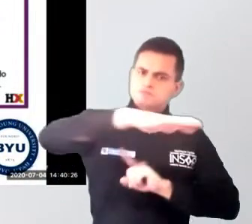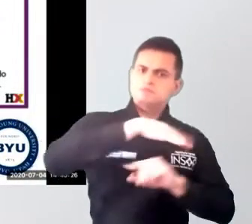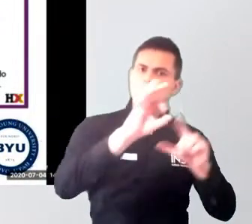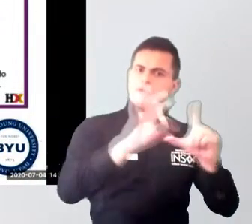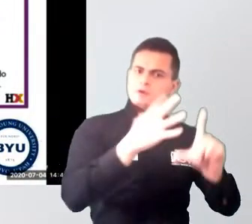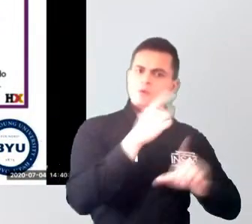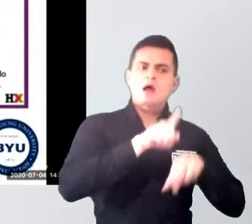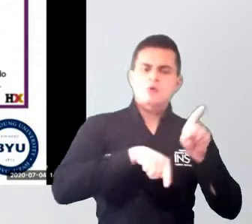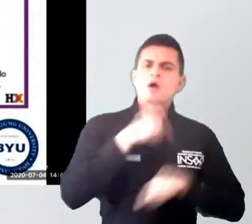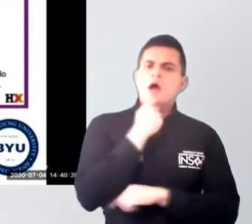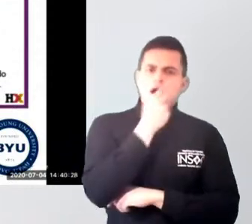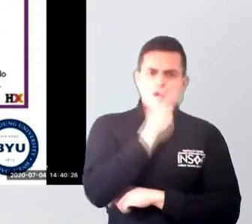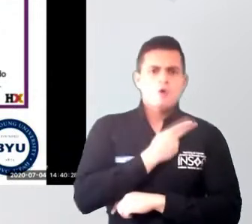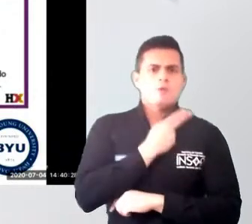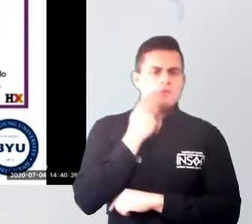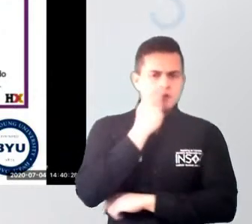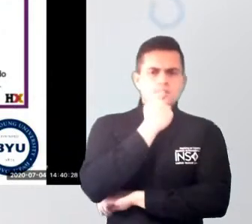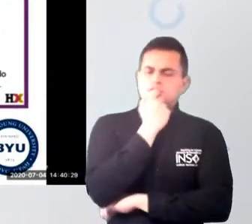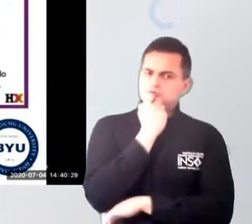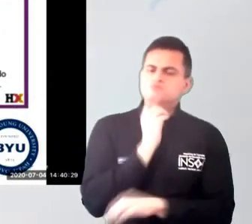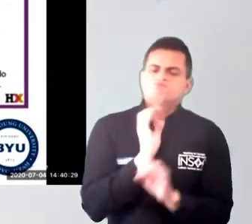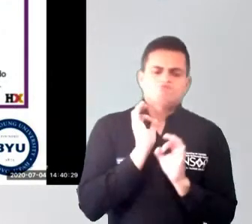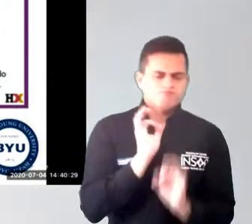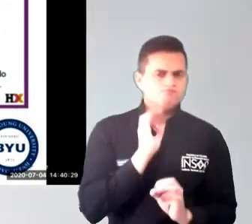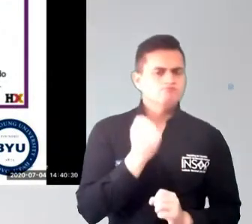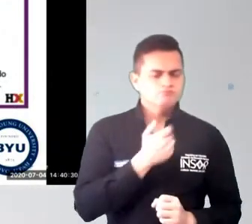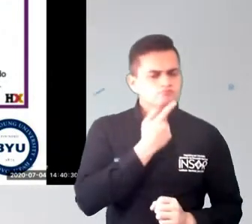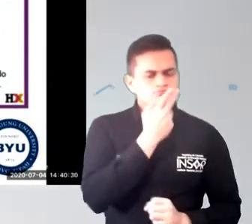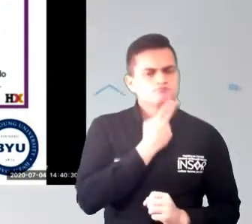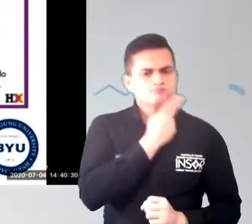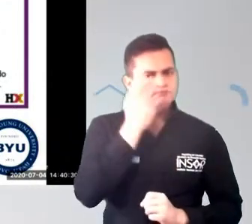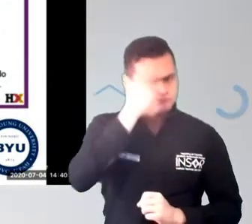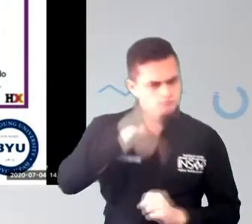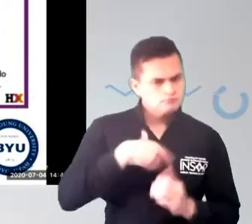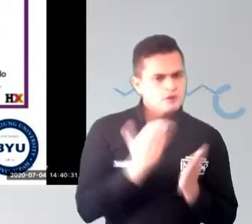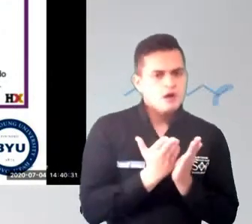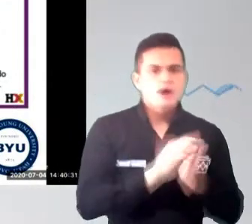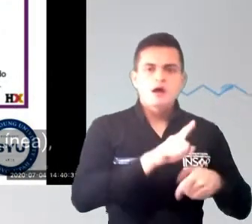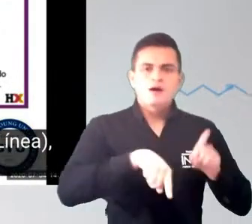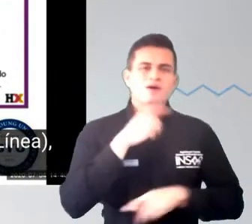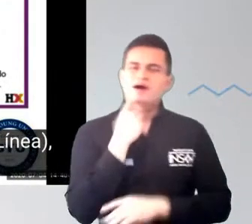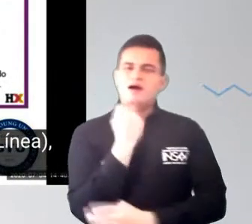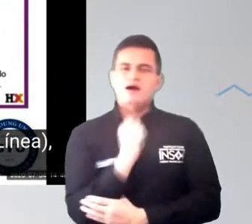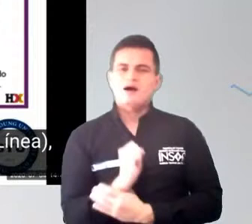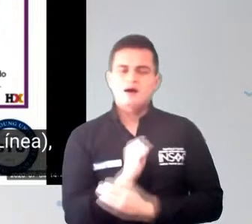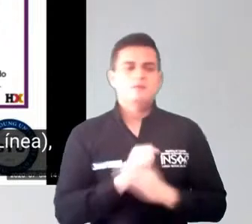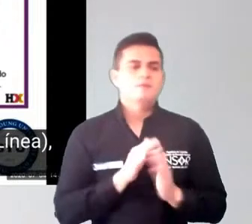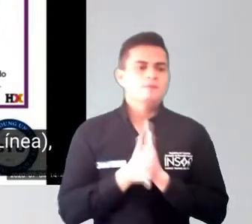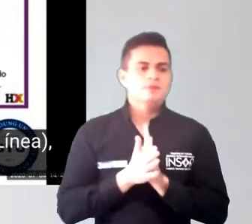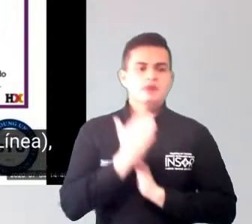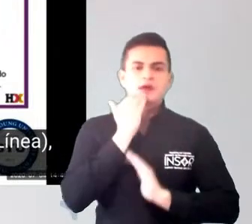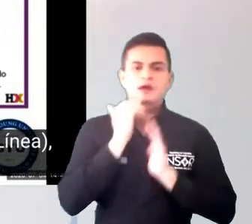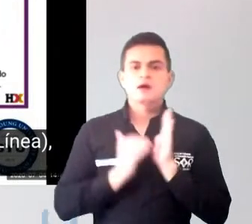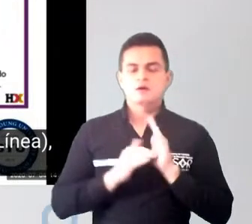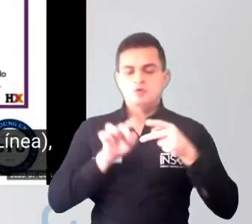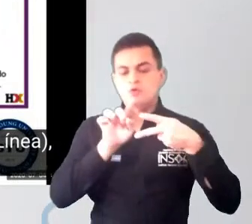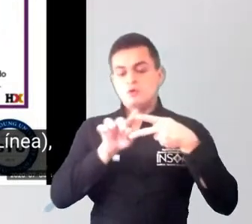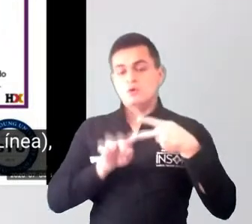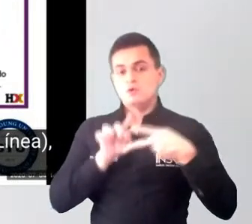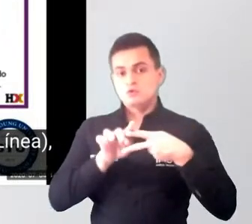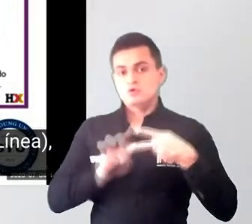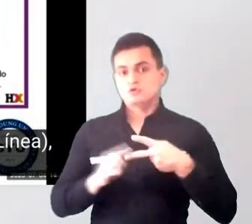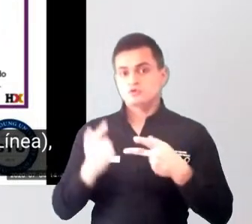bajo. Por lo tanto, lo que voy a compartir con ustedes son dos ejemplos contrastantes. Si